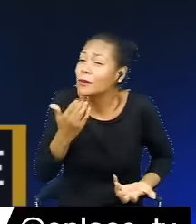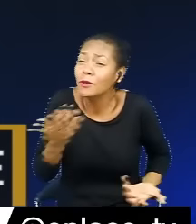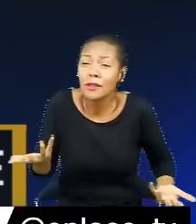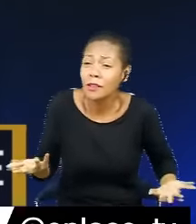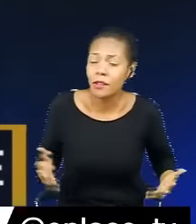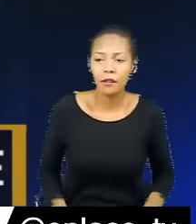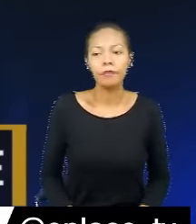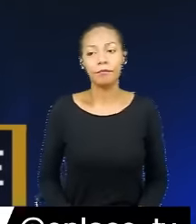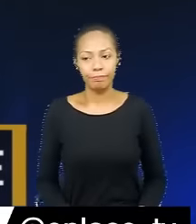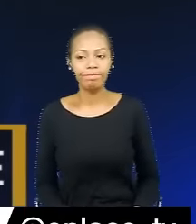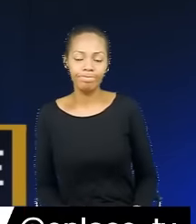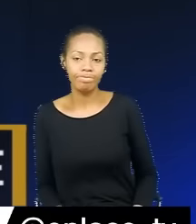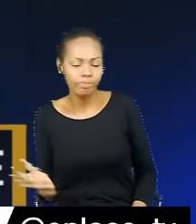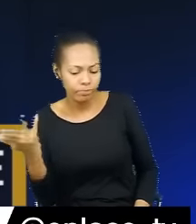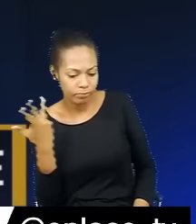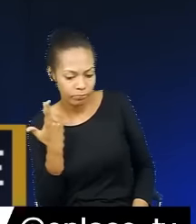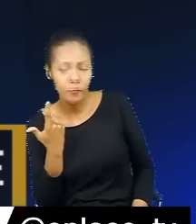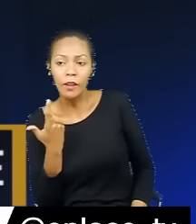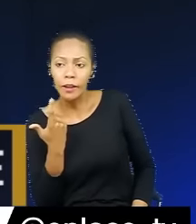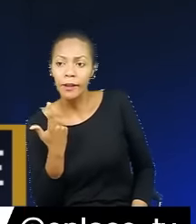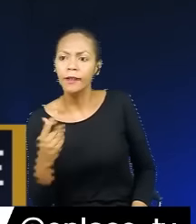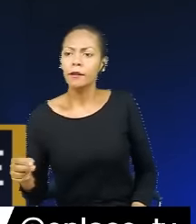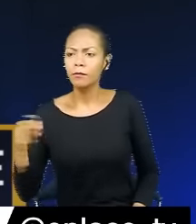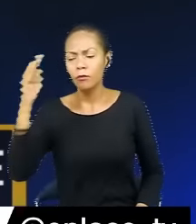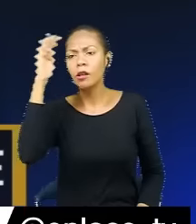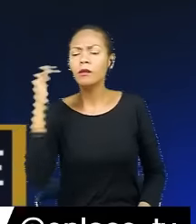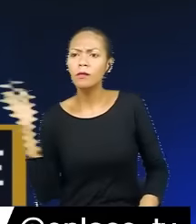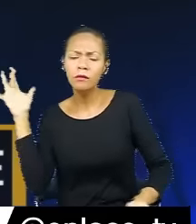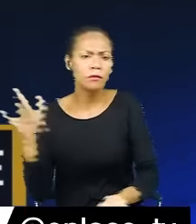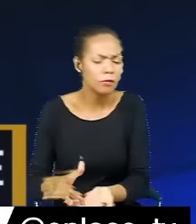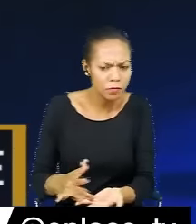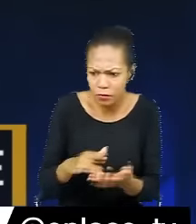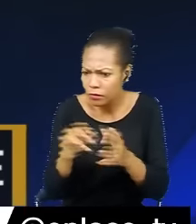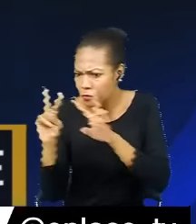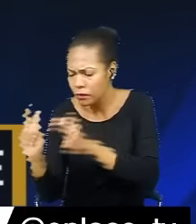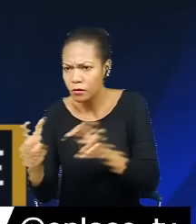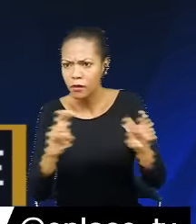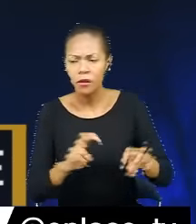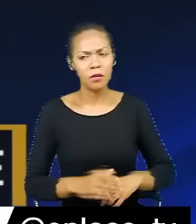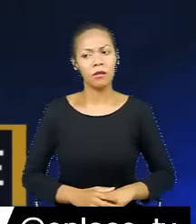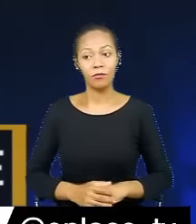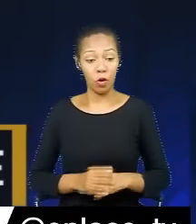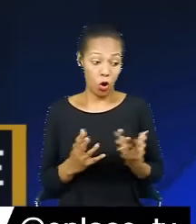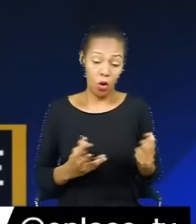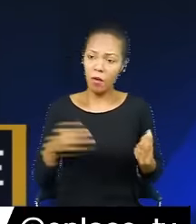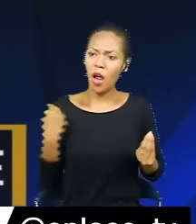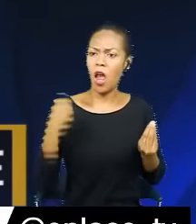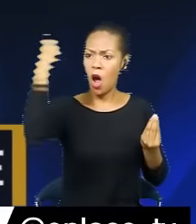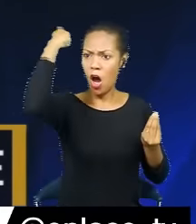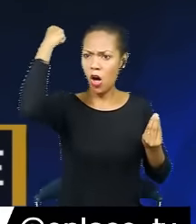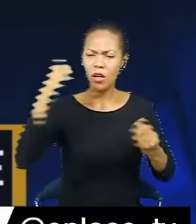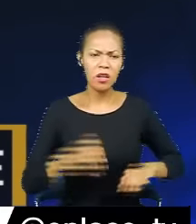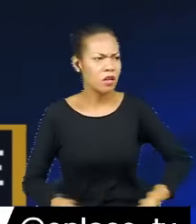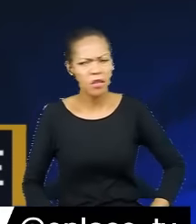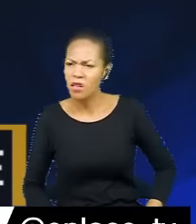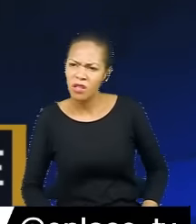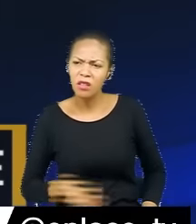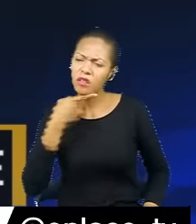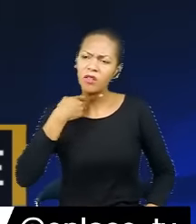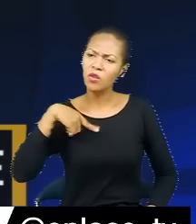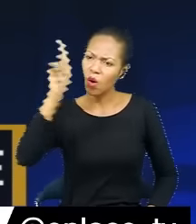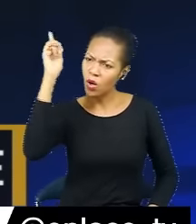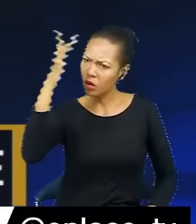el lugar de los hechos acudió la Policía Nacional para investigar lo sucedido, mientras que la USO rechazó este tipo de actos que atentan contra el libre